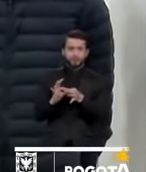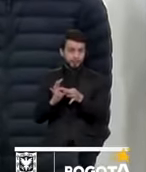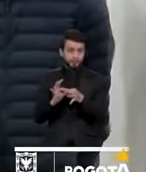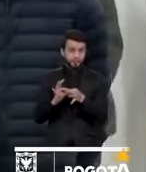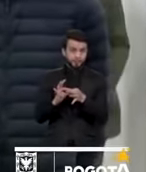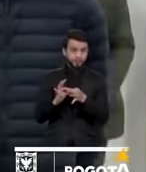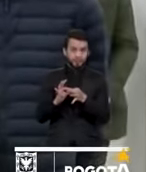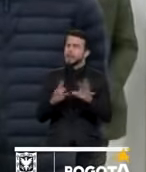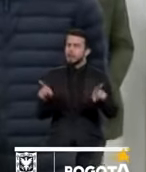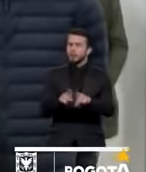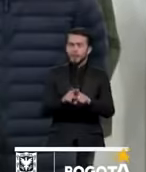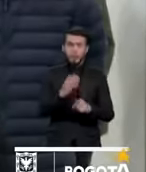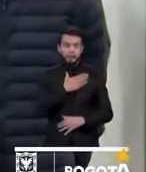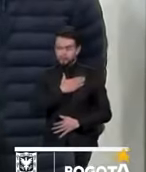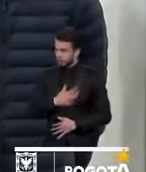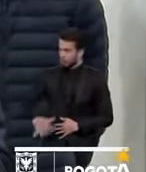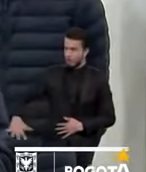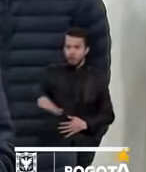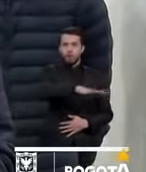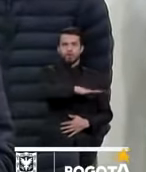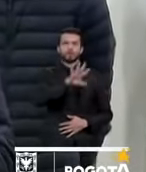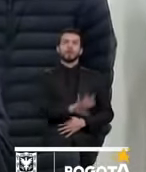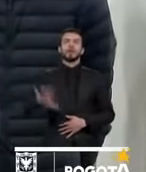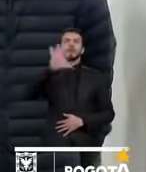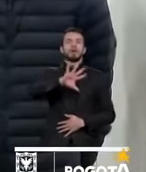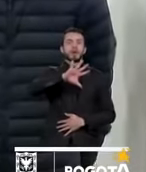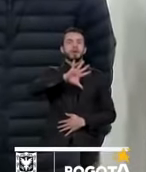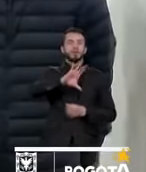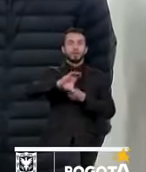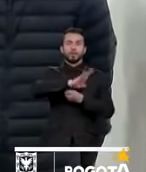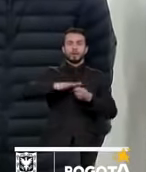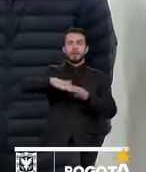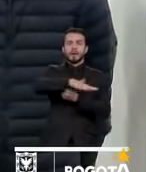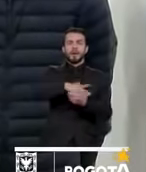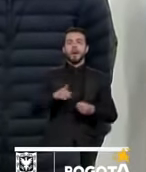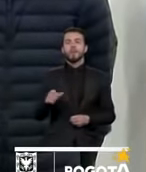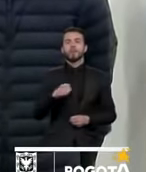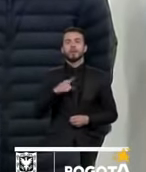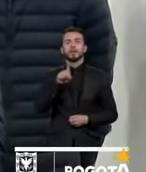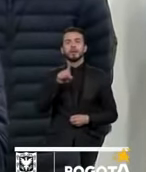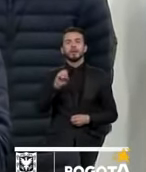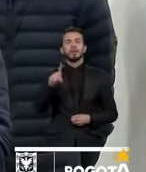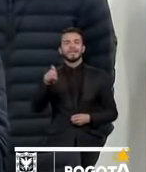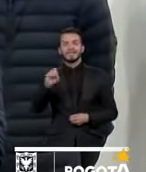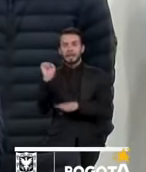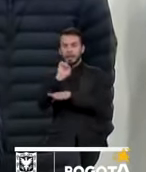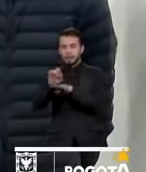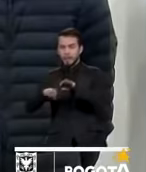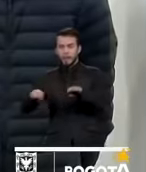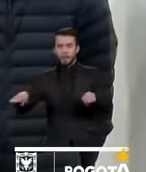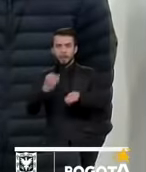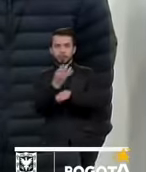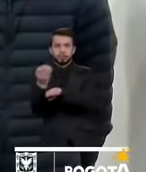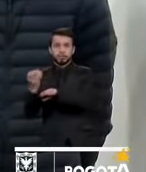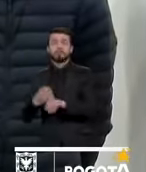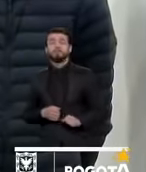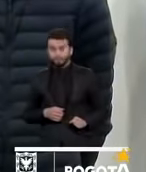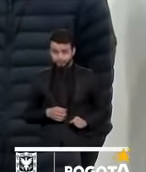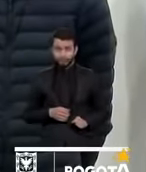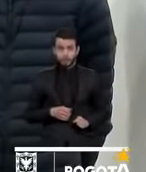atención domiciliaria en todo el departamento y eso nos permite ser el departamento que tiene el mayor número de personas atendidas en